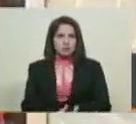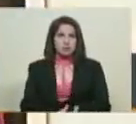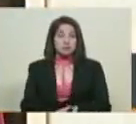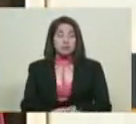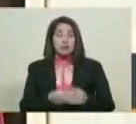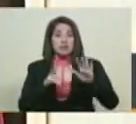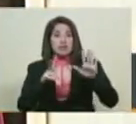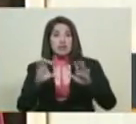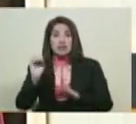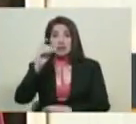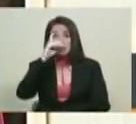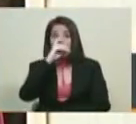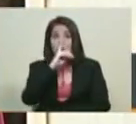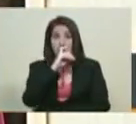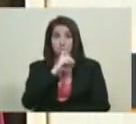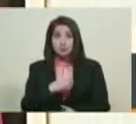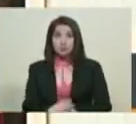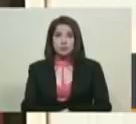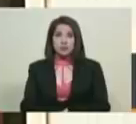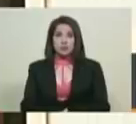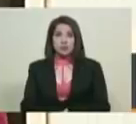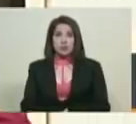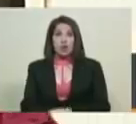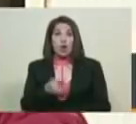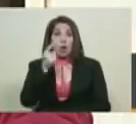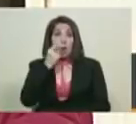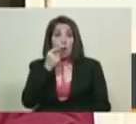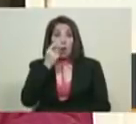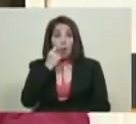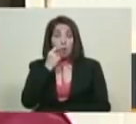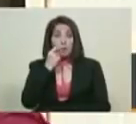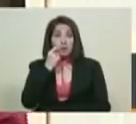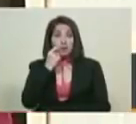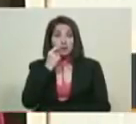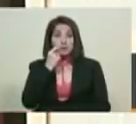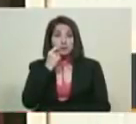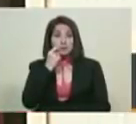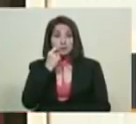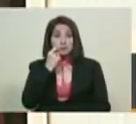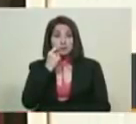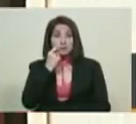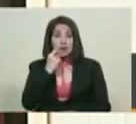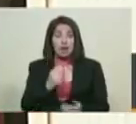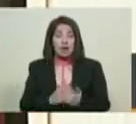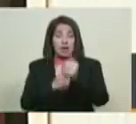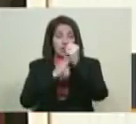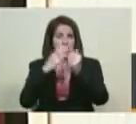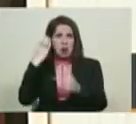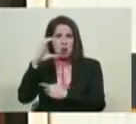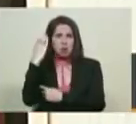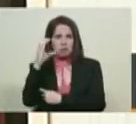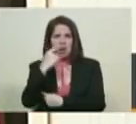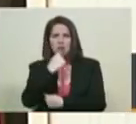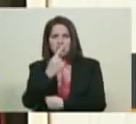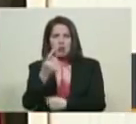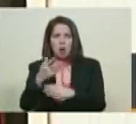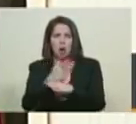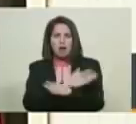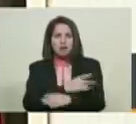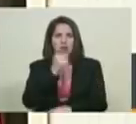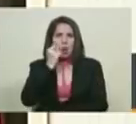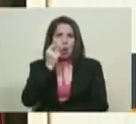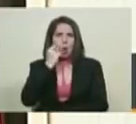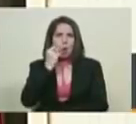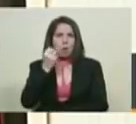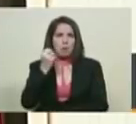70 años de Jorge Eliécer Gaitán, como dijo nuestro hermano y compañero